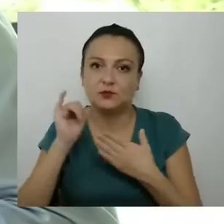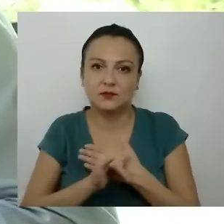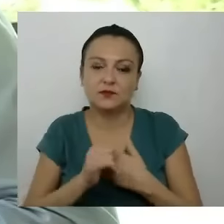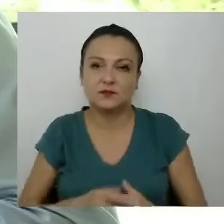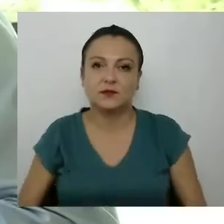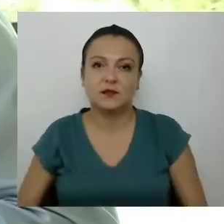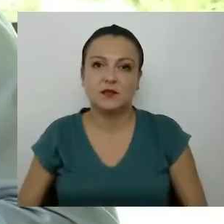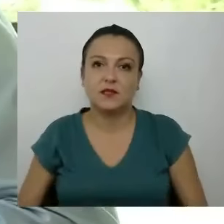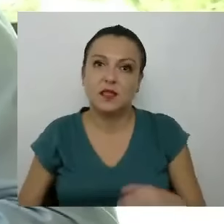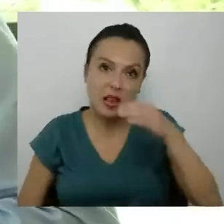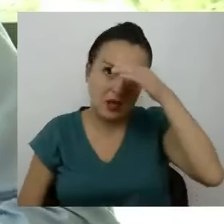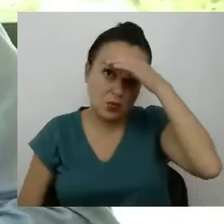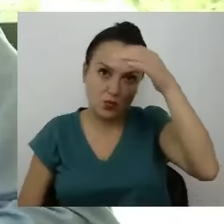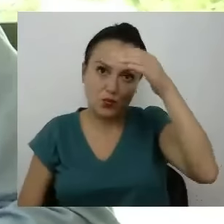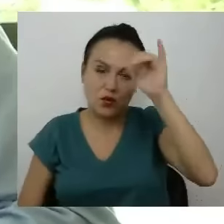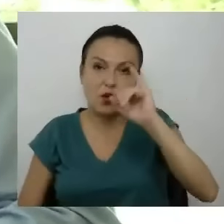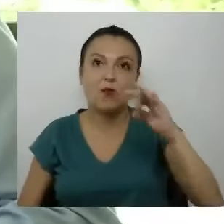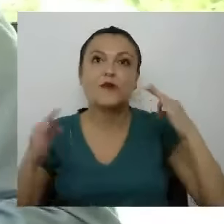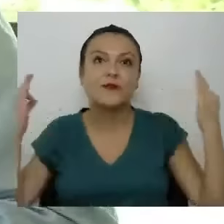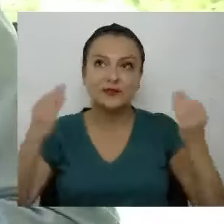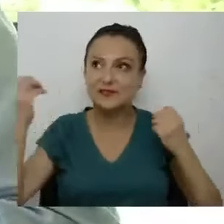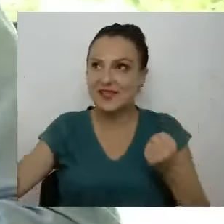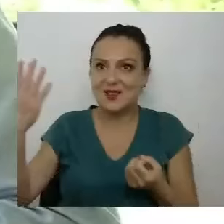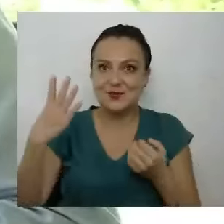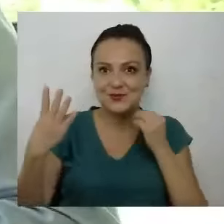de la cultura como el Festival de la Luz,